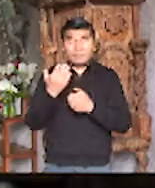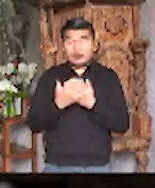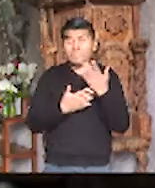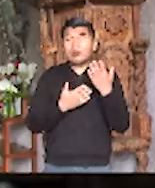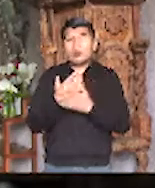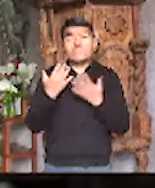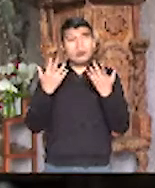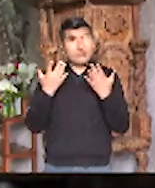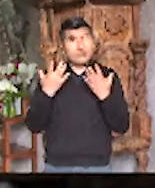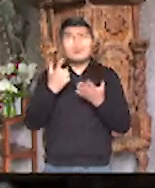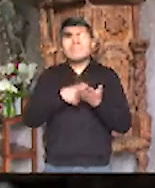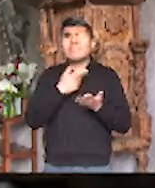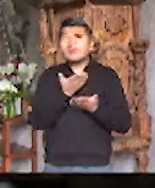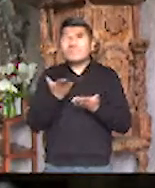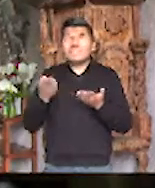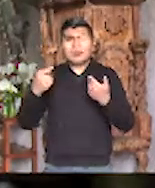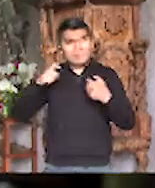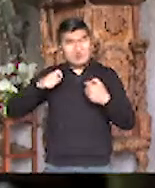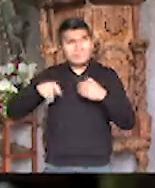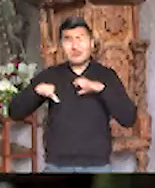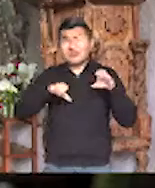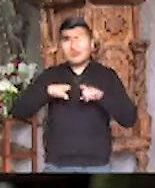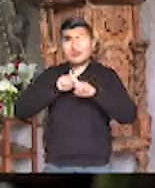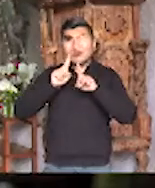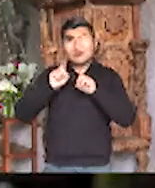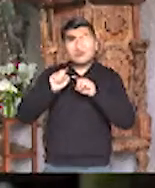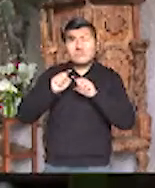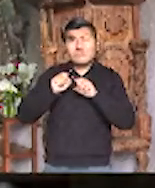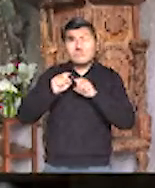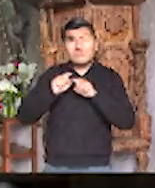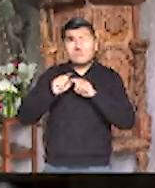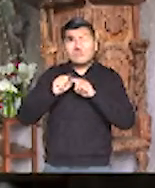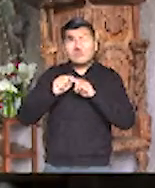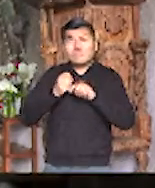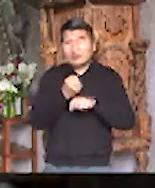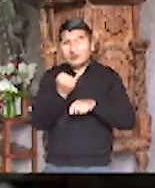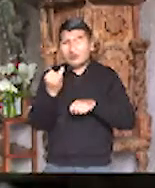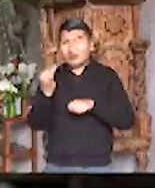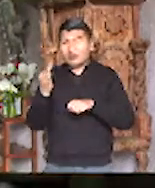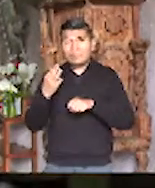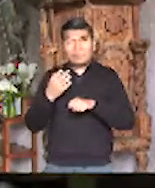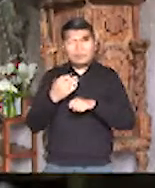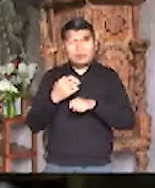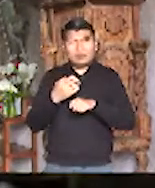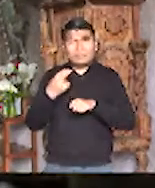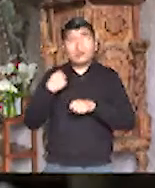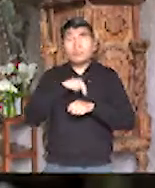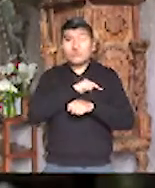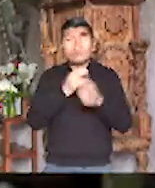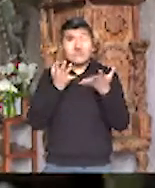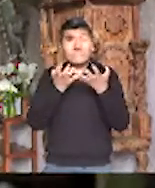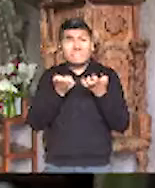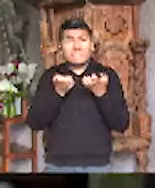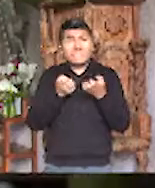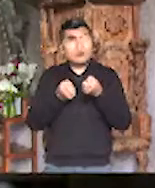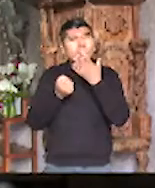qué obras tenemos que hacer en plural tal vez nosotros quisiéramos hacer